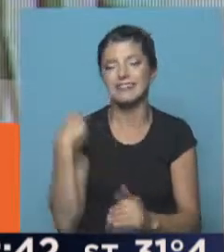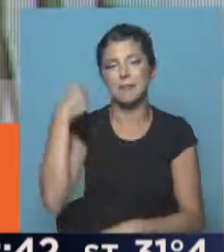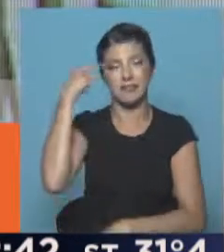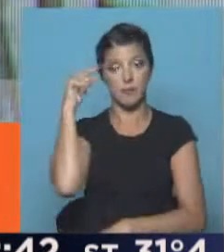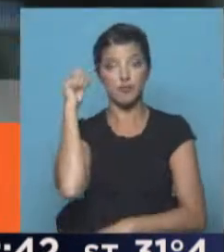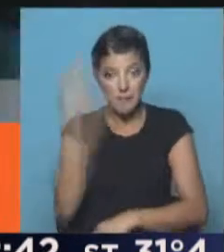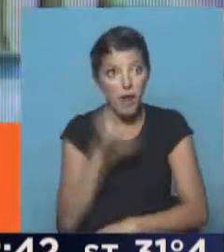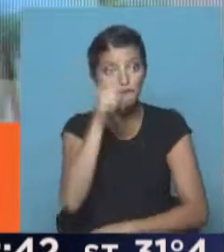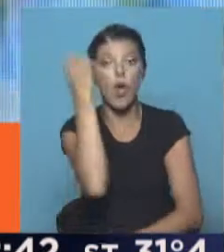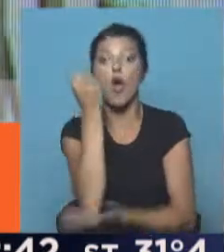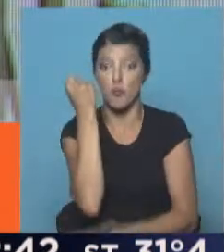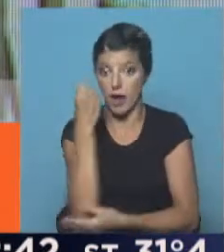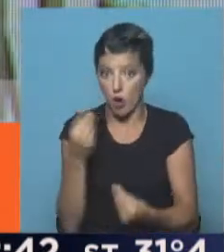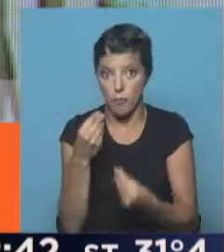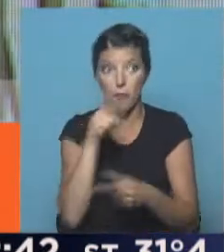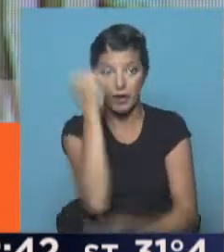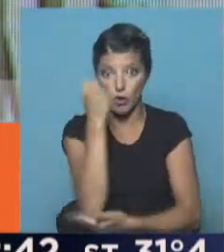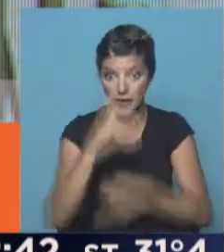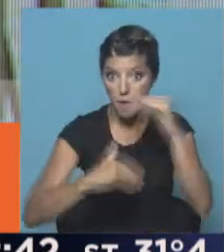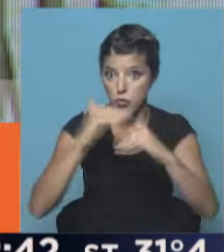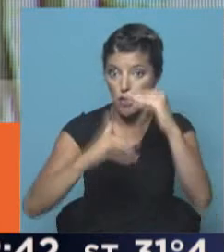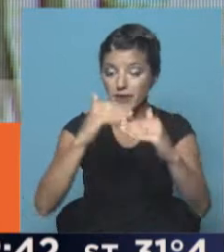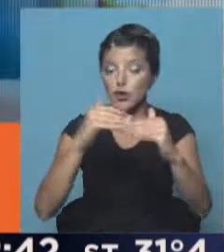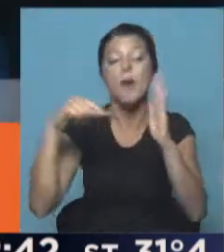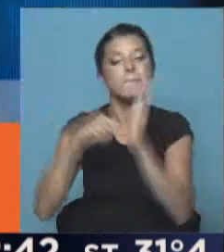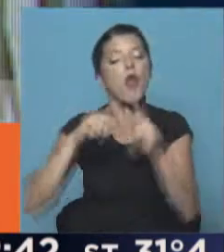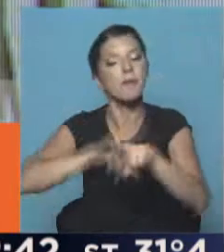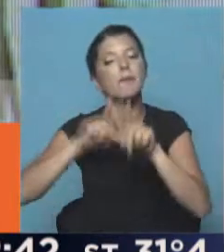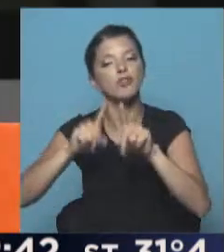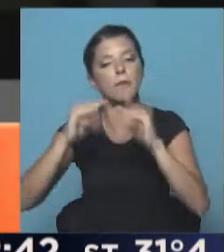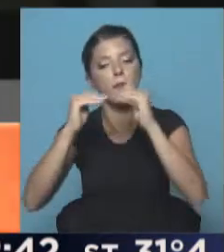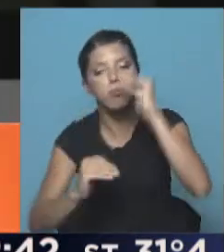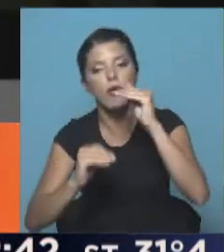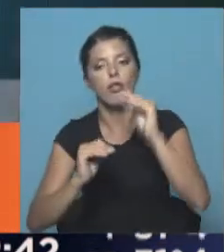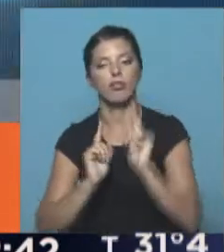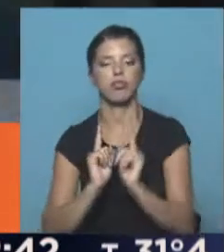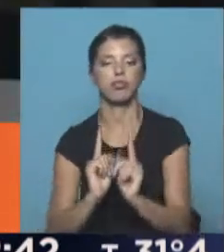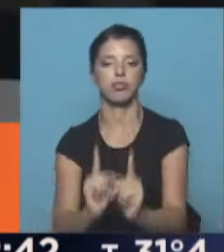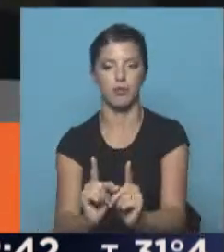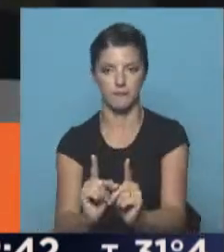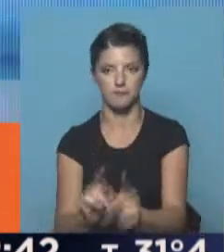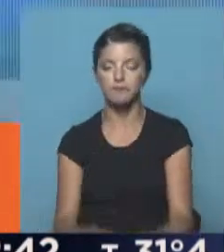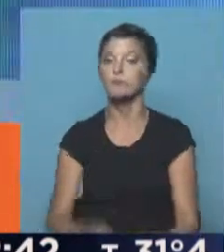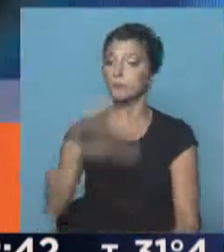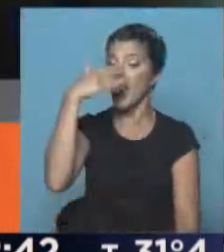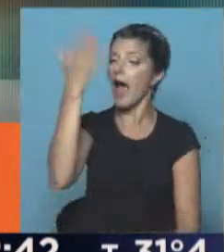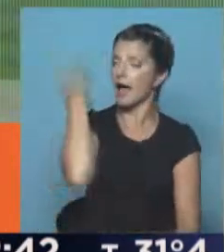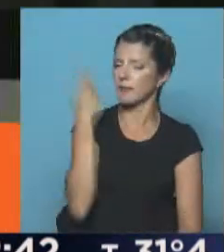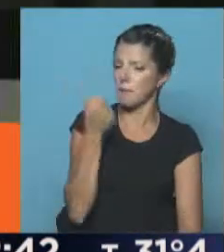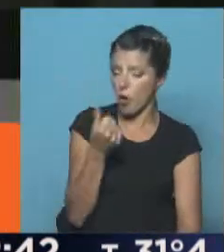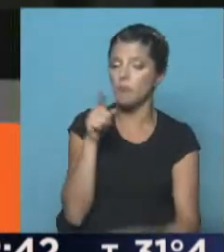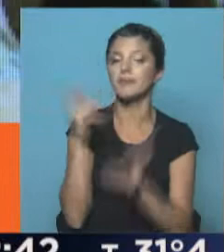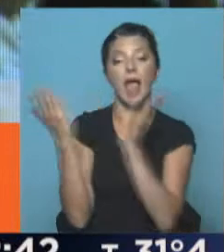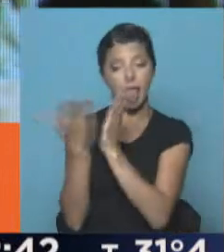chilena en otros sentidos ha progresado mucho pero se sigue marcando en cualquier tipo de análisis últimamente la cepal volvió a hacerlo es